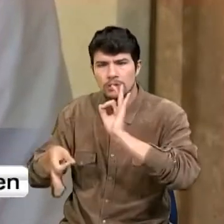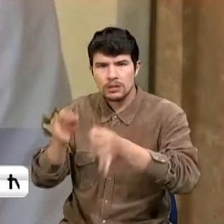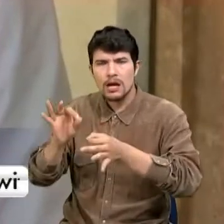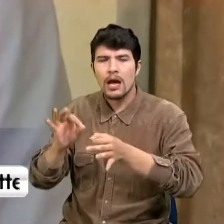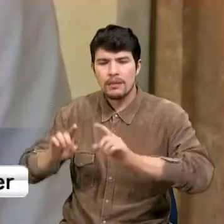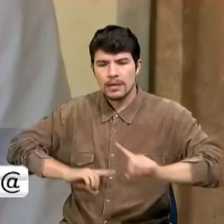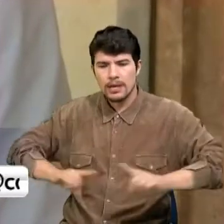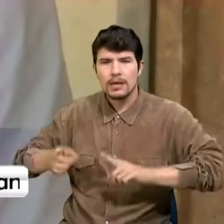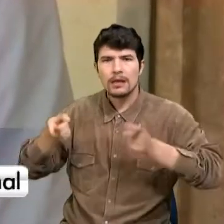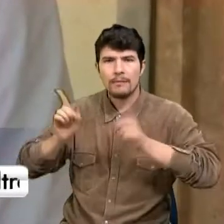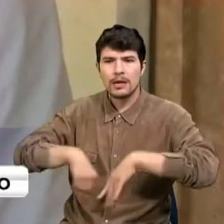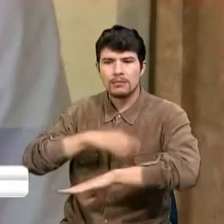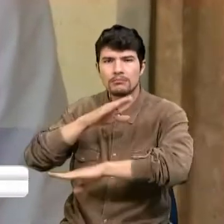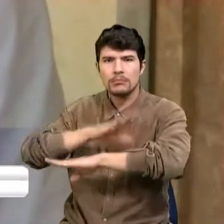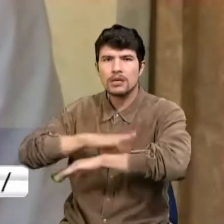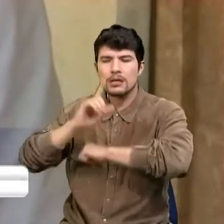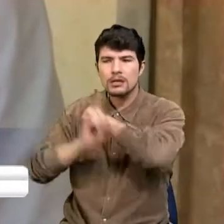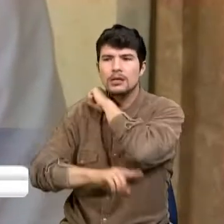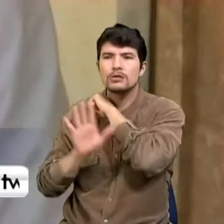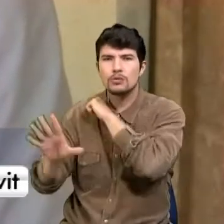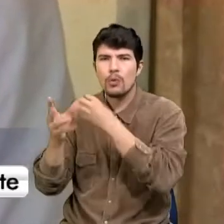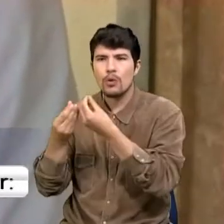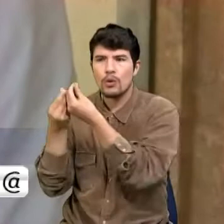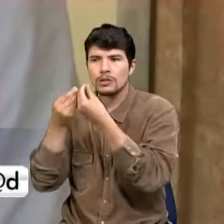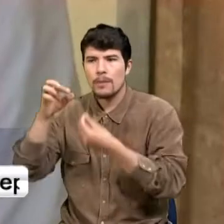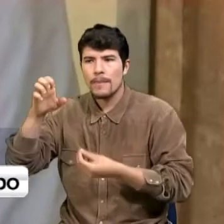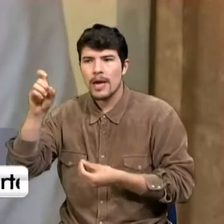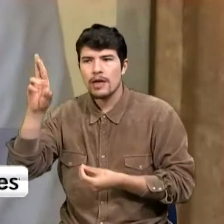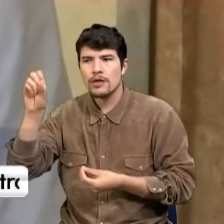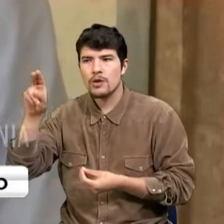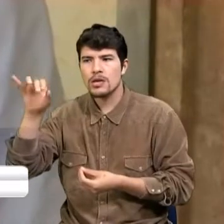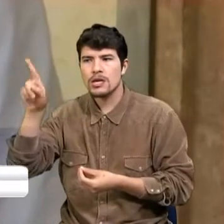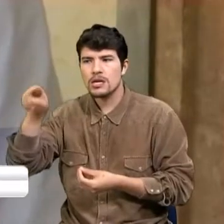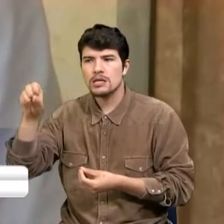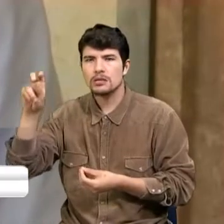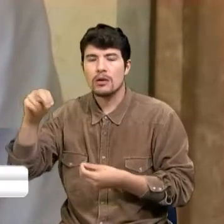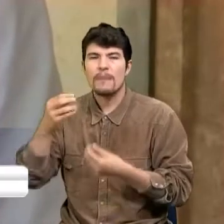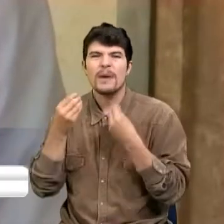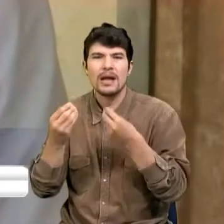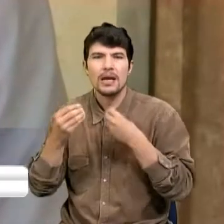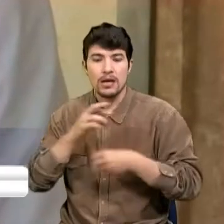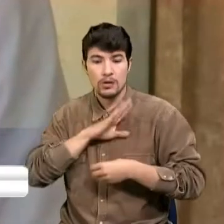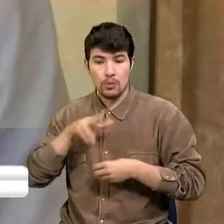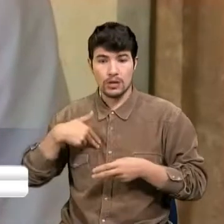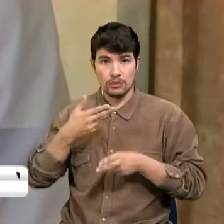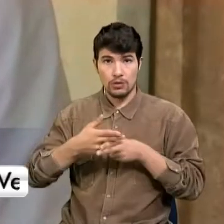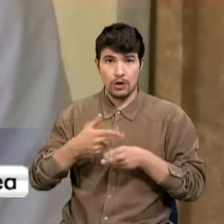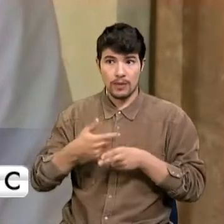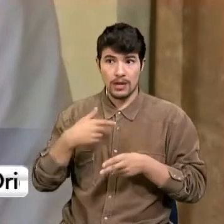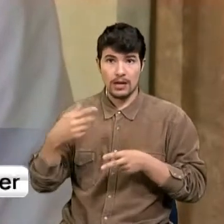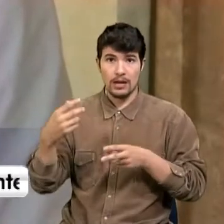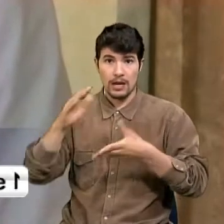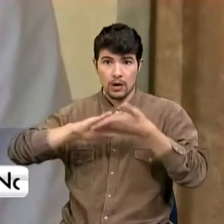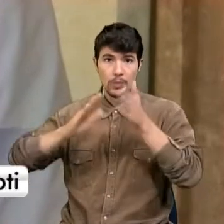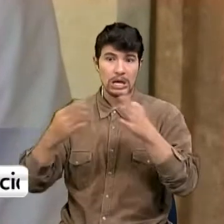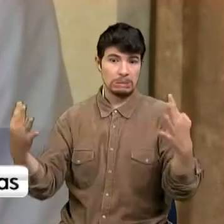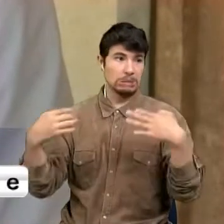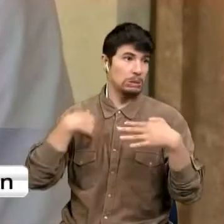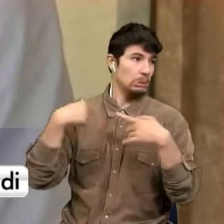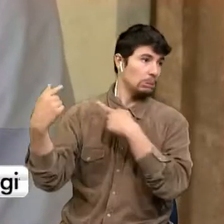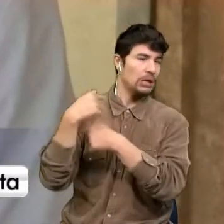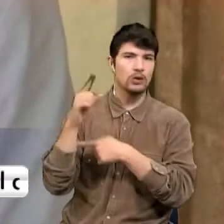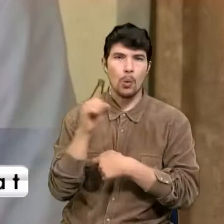disciplinaria contra el señor concejal pedro neeson para que nuestro nombre no quede mancillado ya que